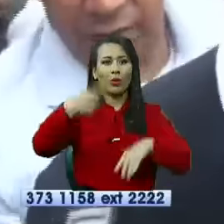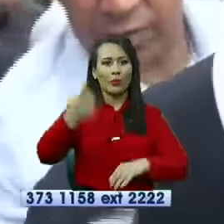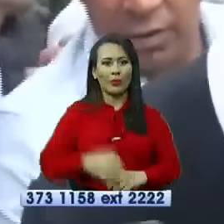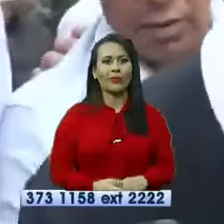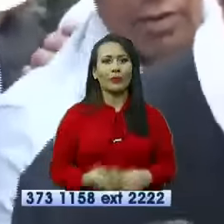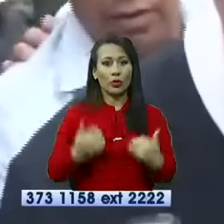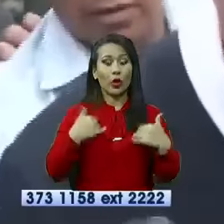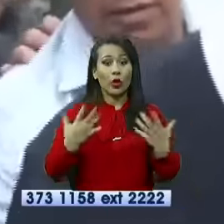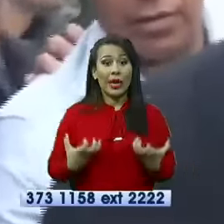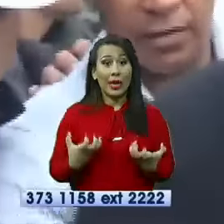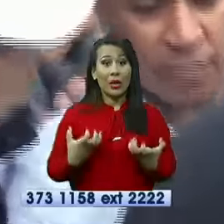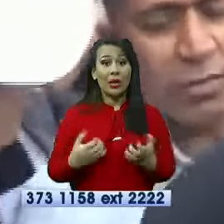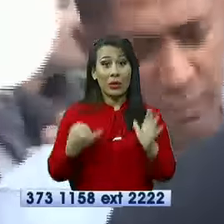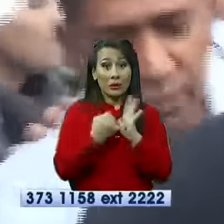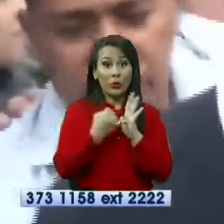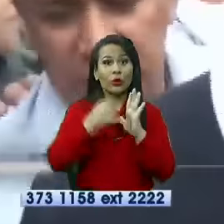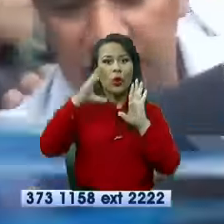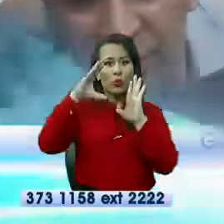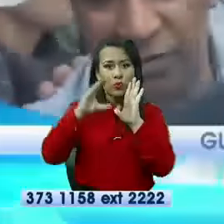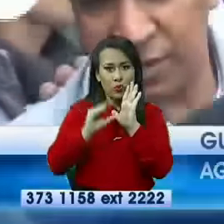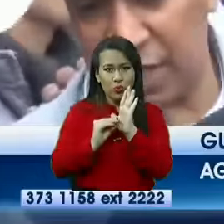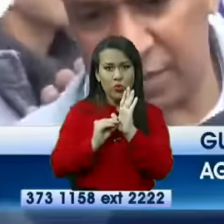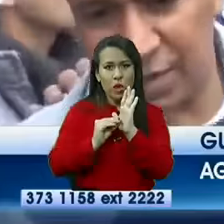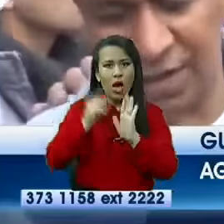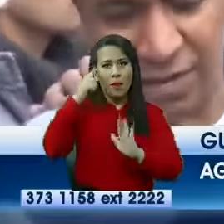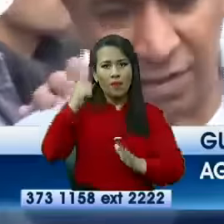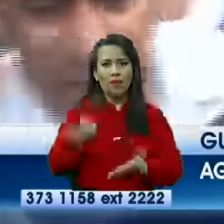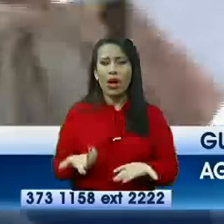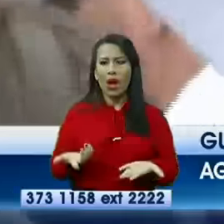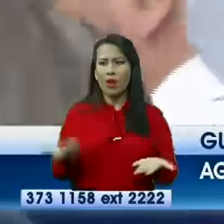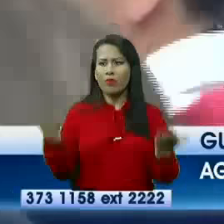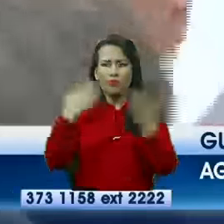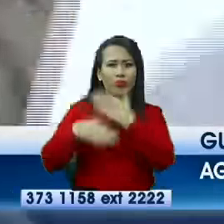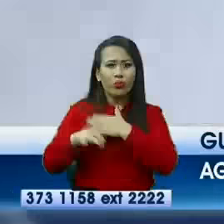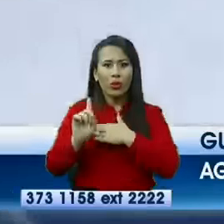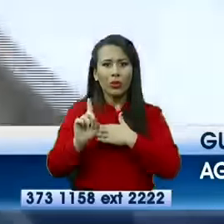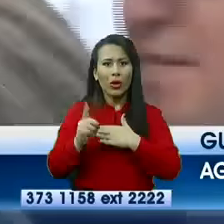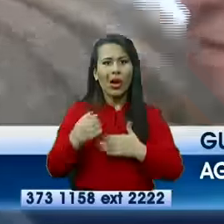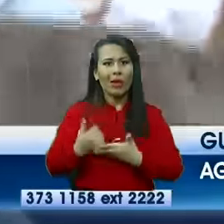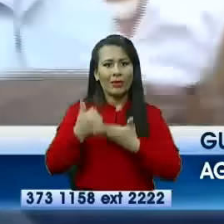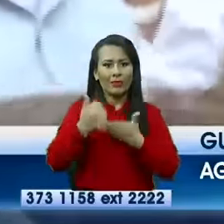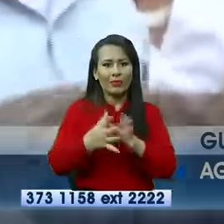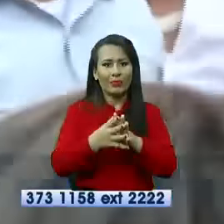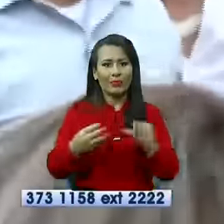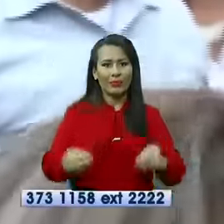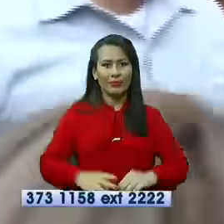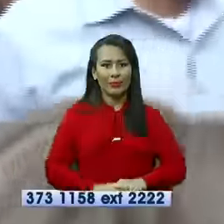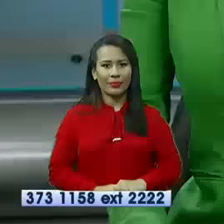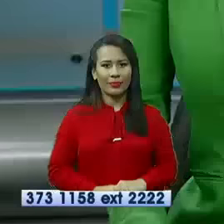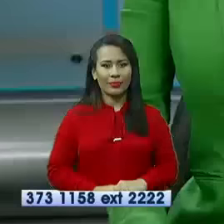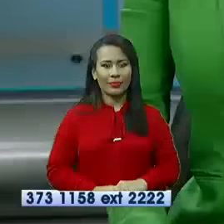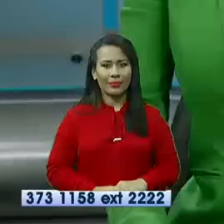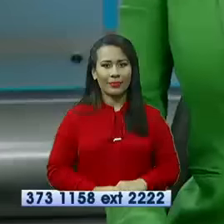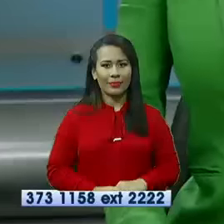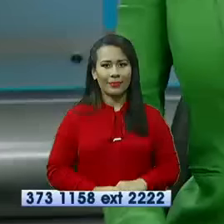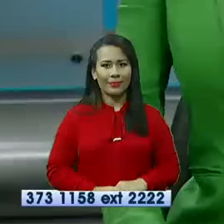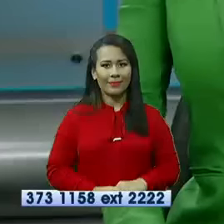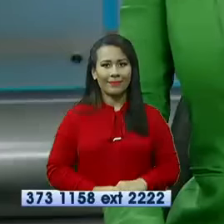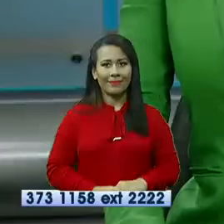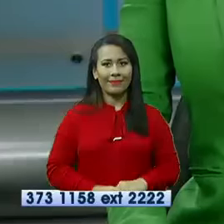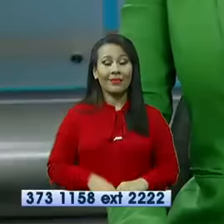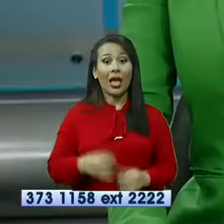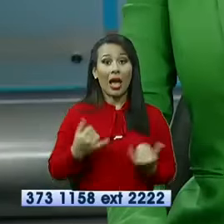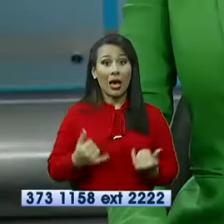bajar impuestos para liberalizar el mercado desde tulcan informa Mirian enrquez